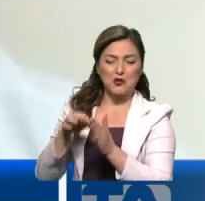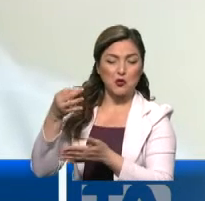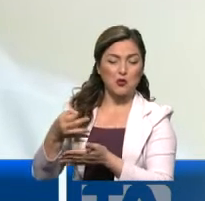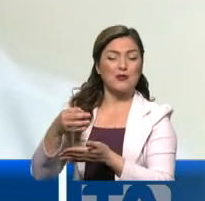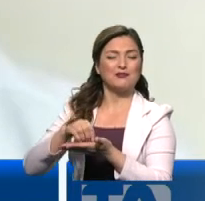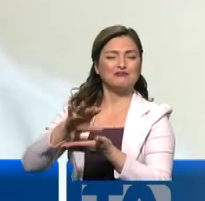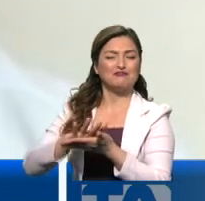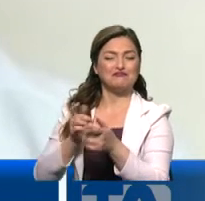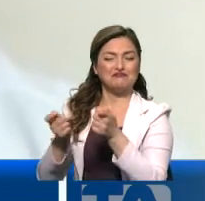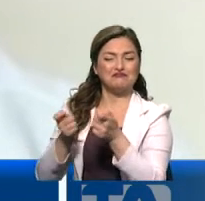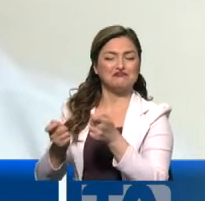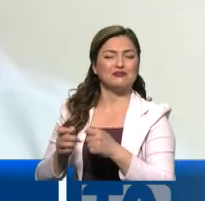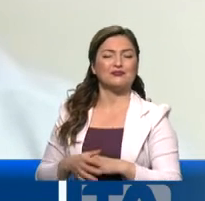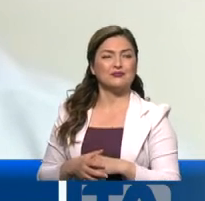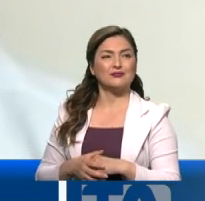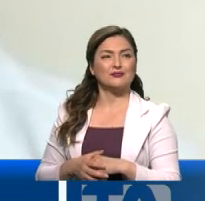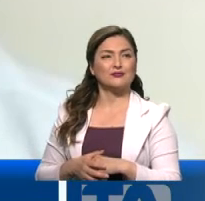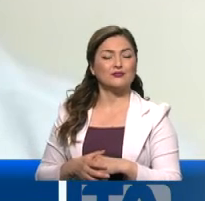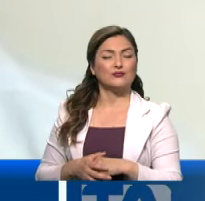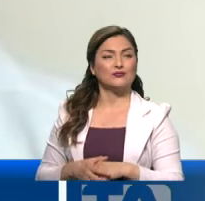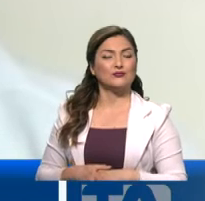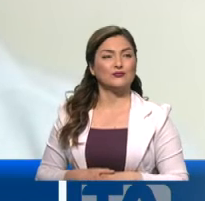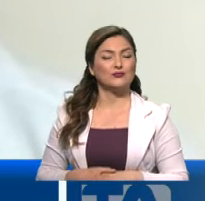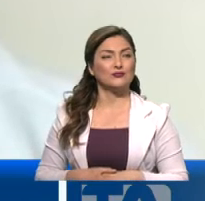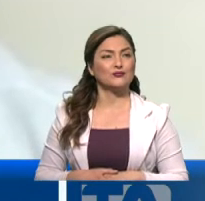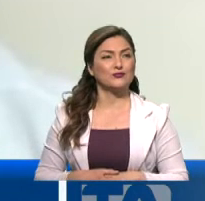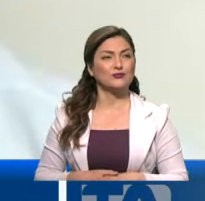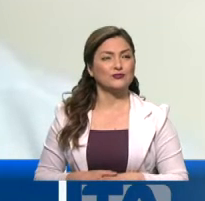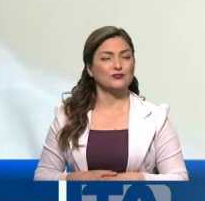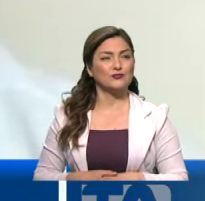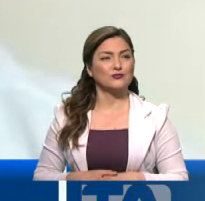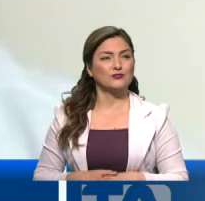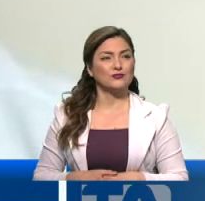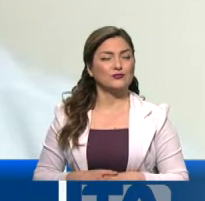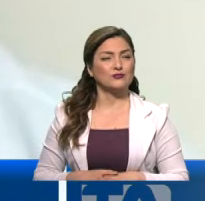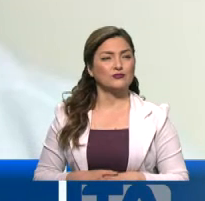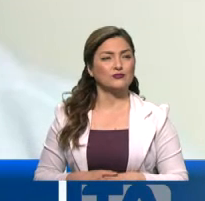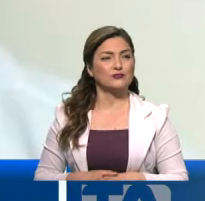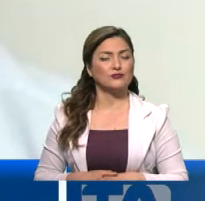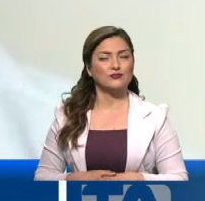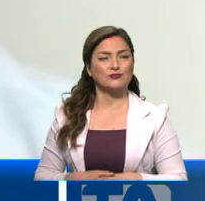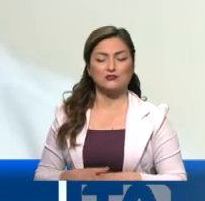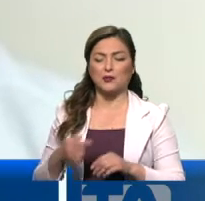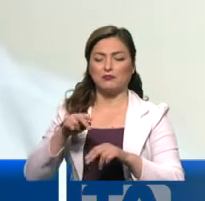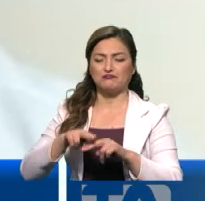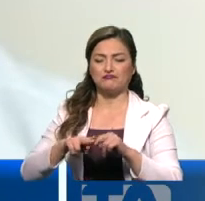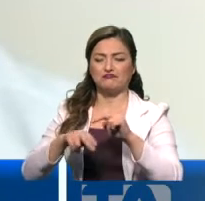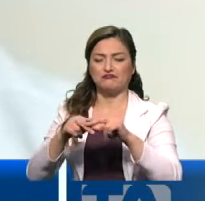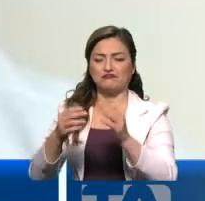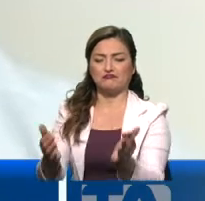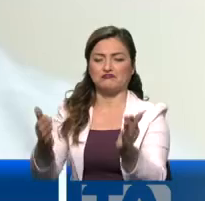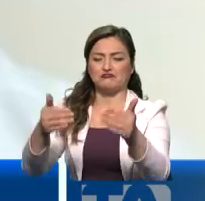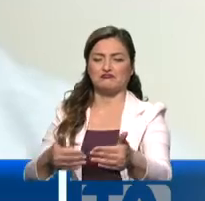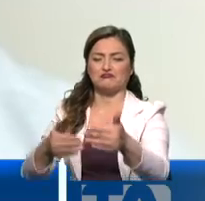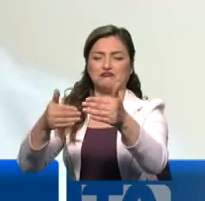que ha encontrado el Ministerio de Ambiente, como por ejemplo, que parecería que se está construyendo piscinas de lixiviado sobre cubetos